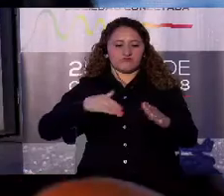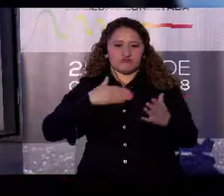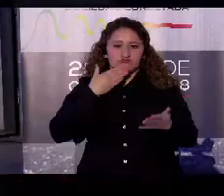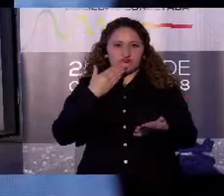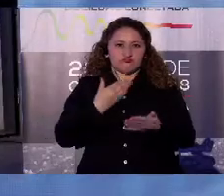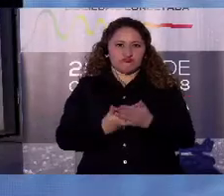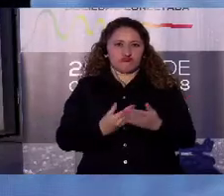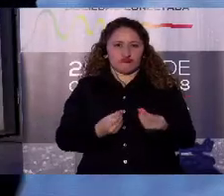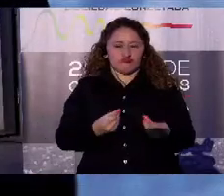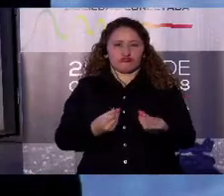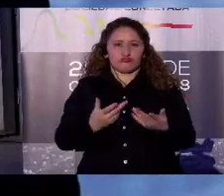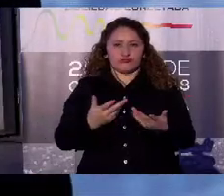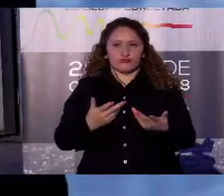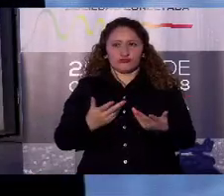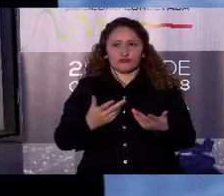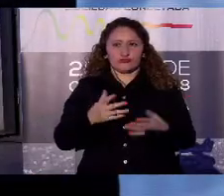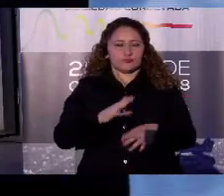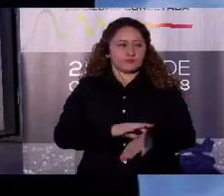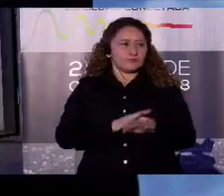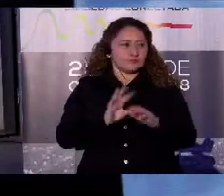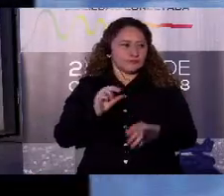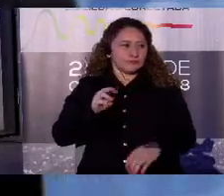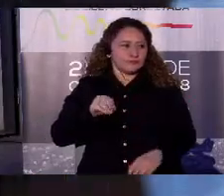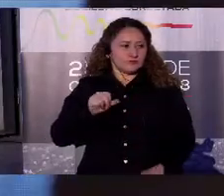agradecer a Marta,